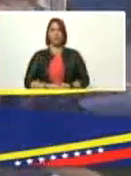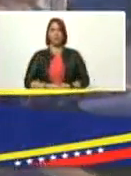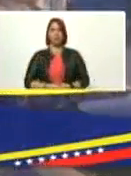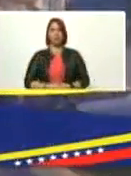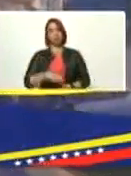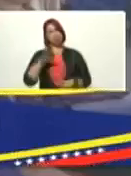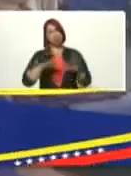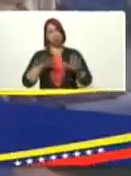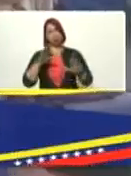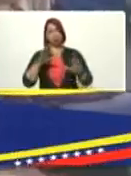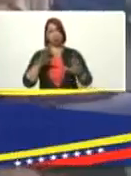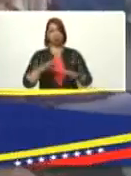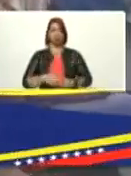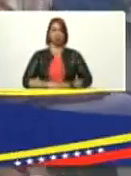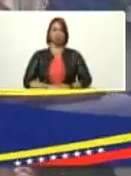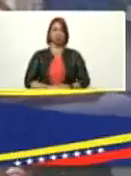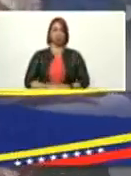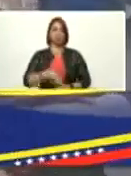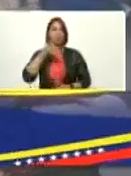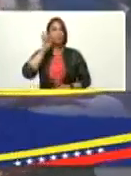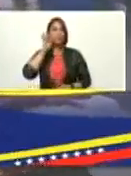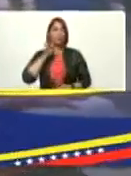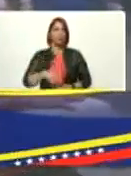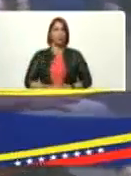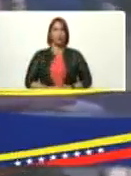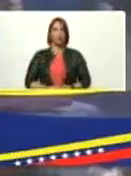Más o menos, no todos. ¿Facebook?